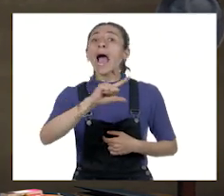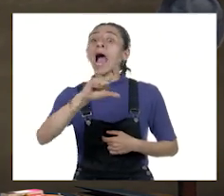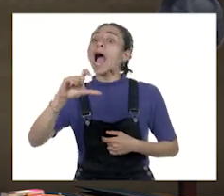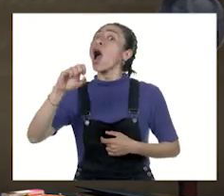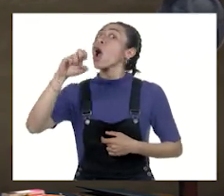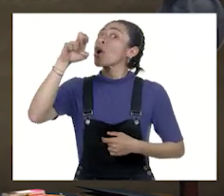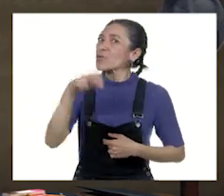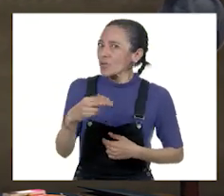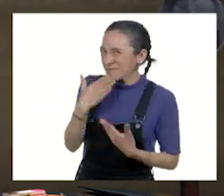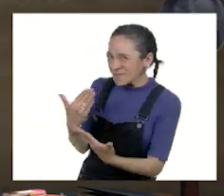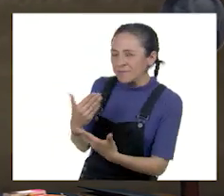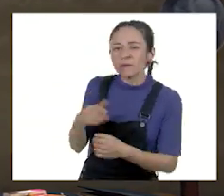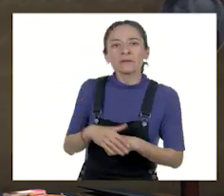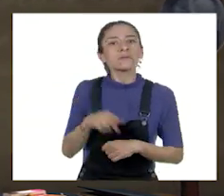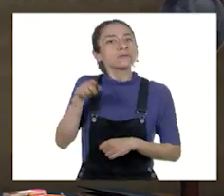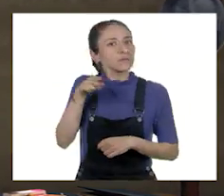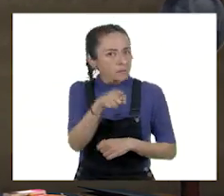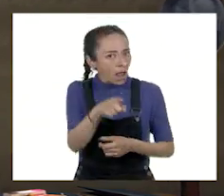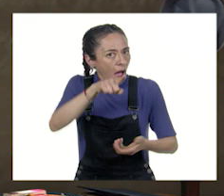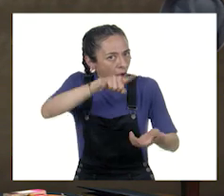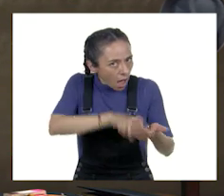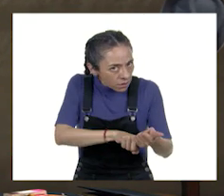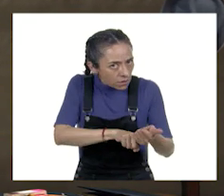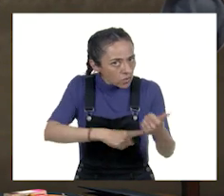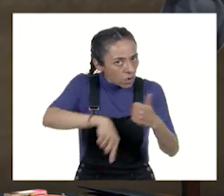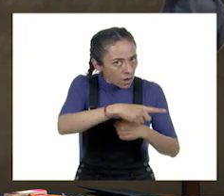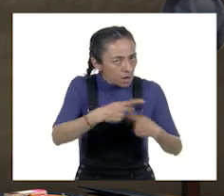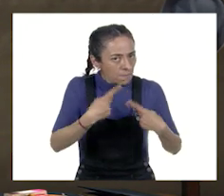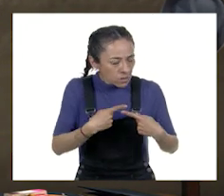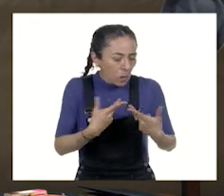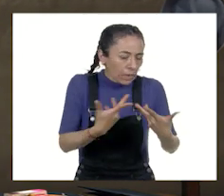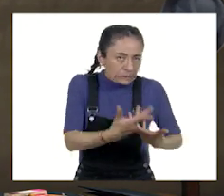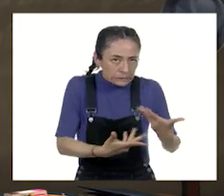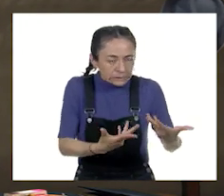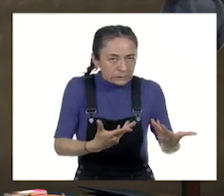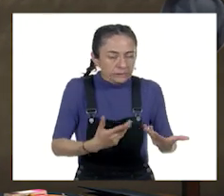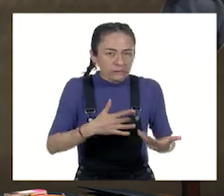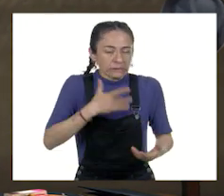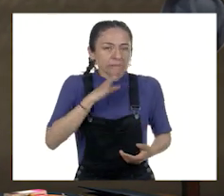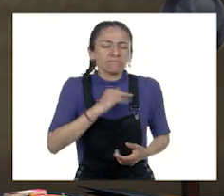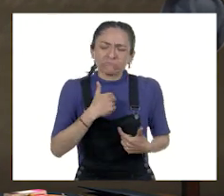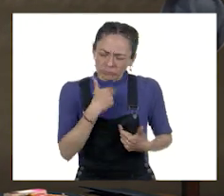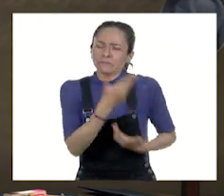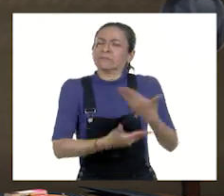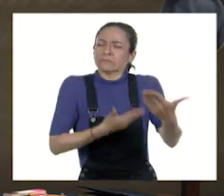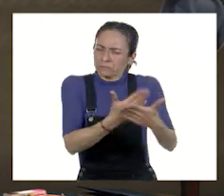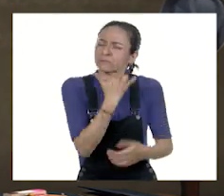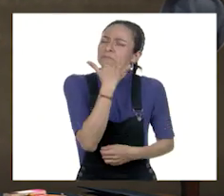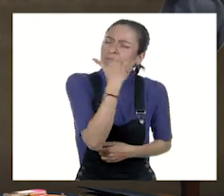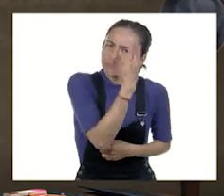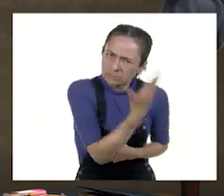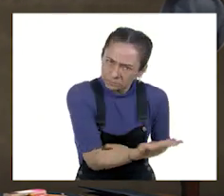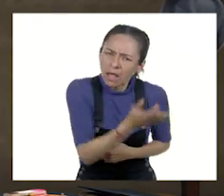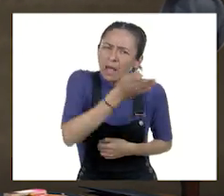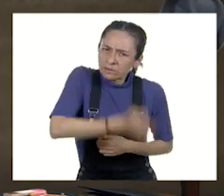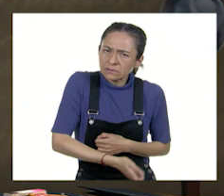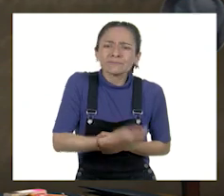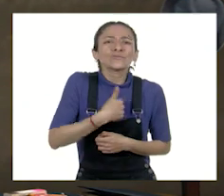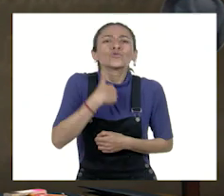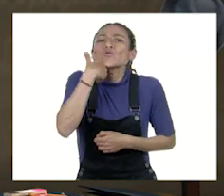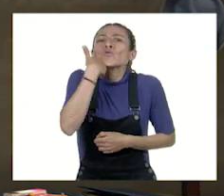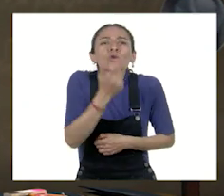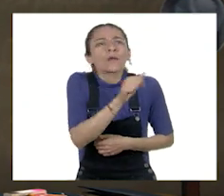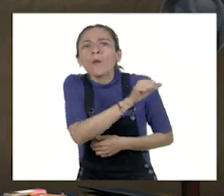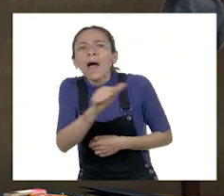él está incluido entre estos agentes, acepte mis más cumplidas disculpas. Yo no quiero molestar absolutamente a los hombres